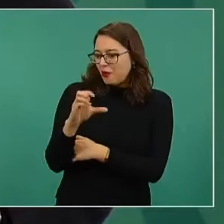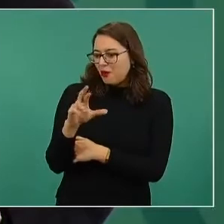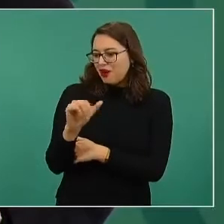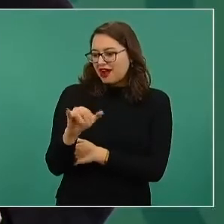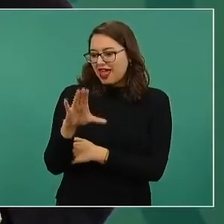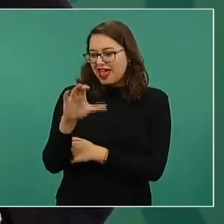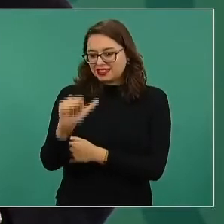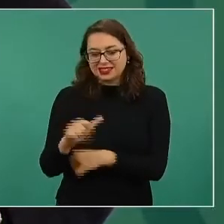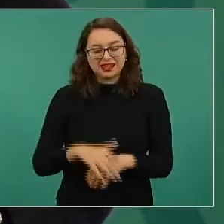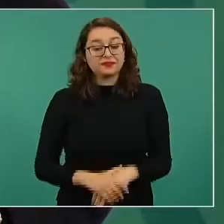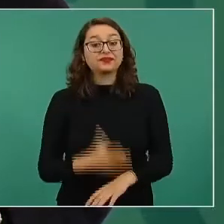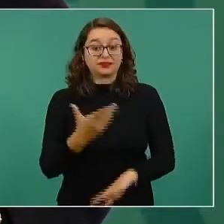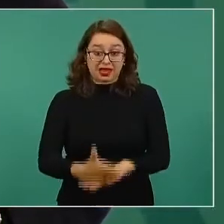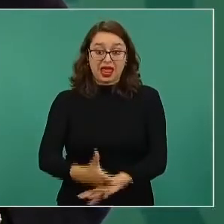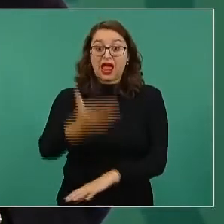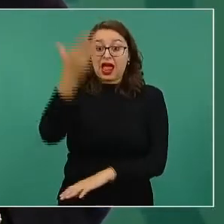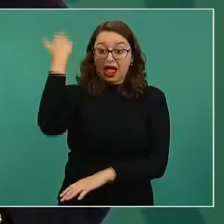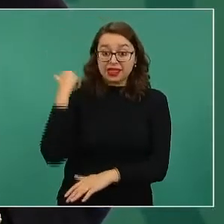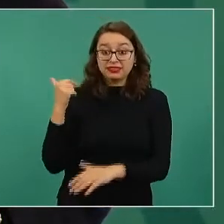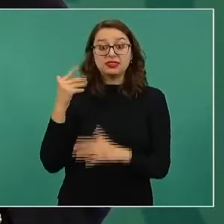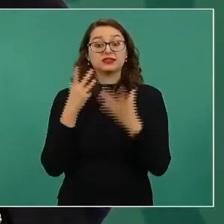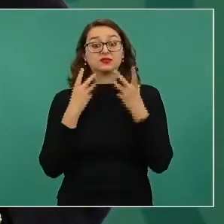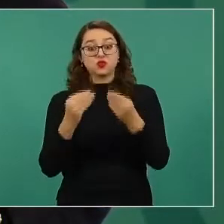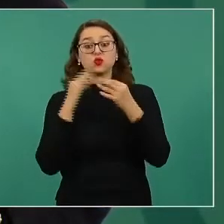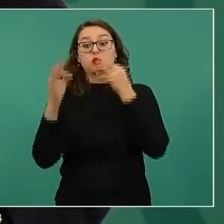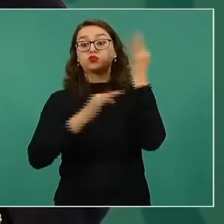el no voto